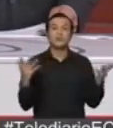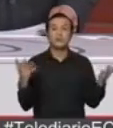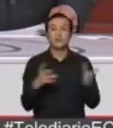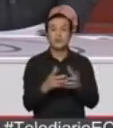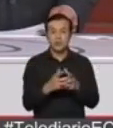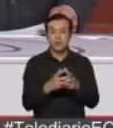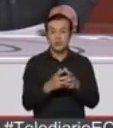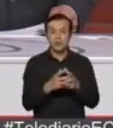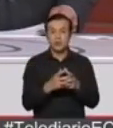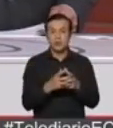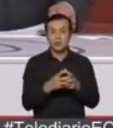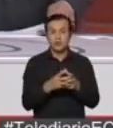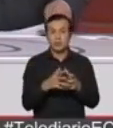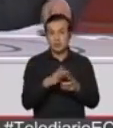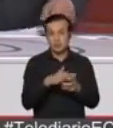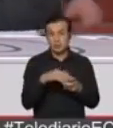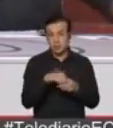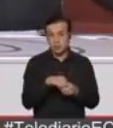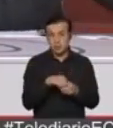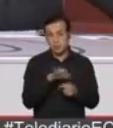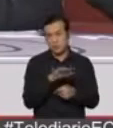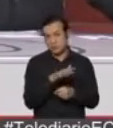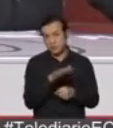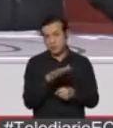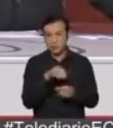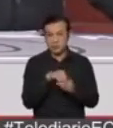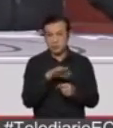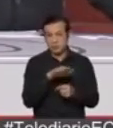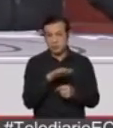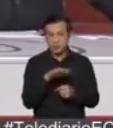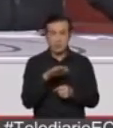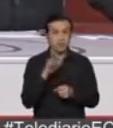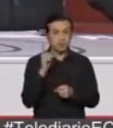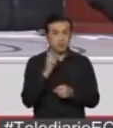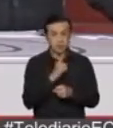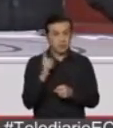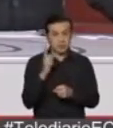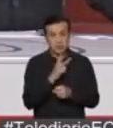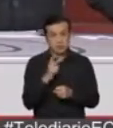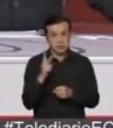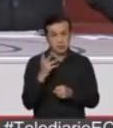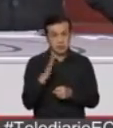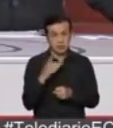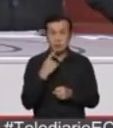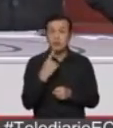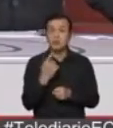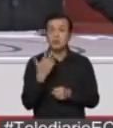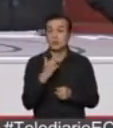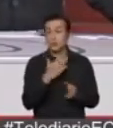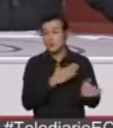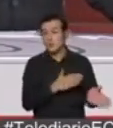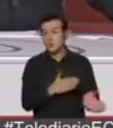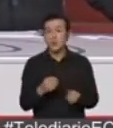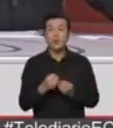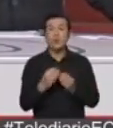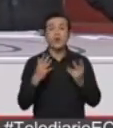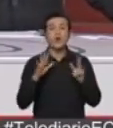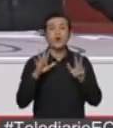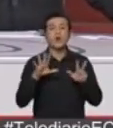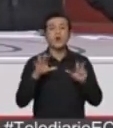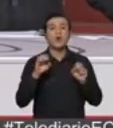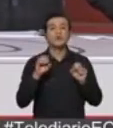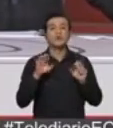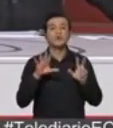importación en aduana china hace alrededor poco más de casi 2 semanas, estamos hablando de que habían alrededor de 80